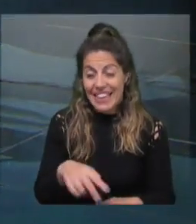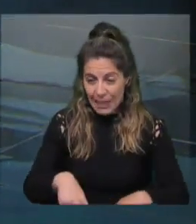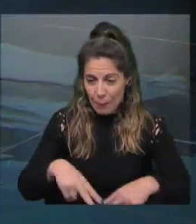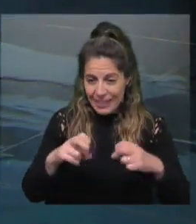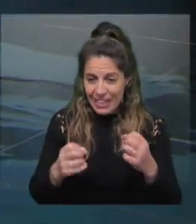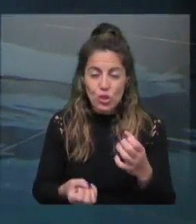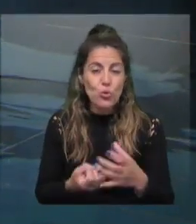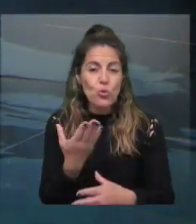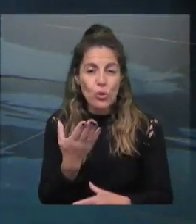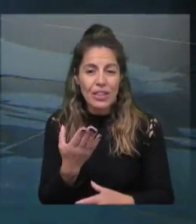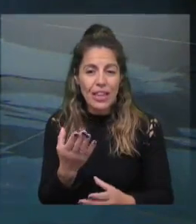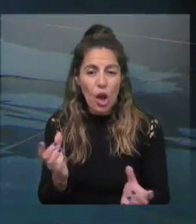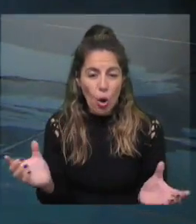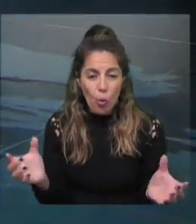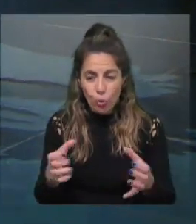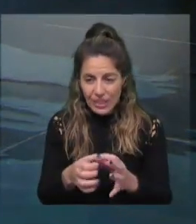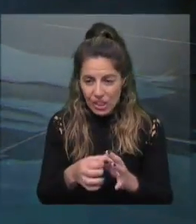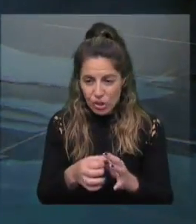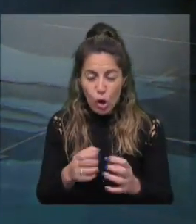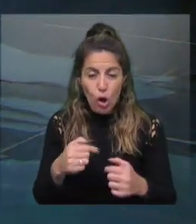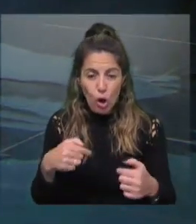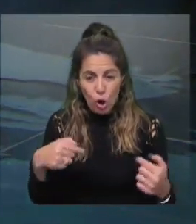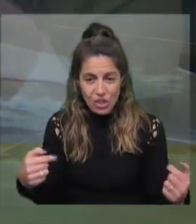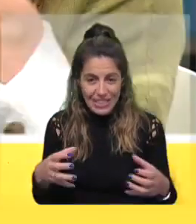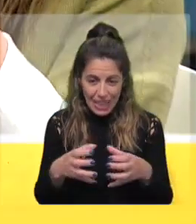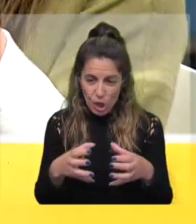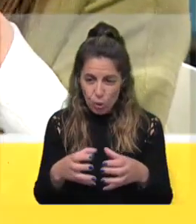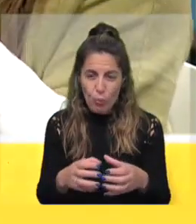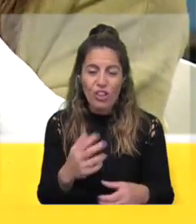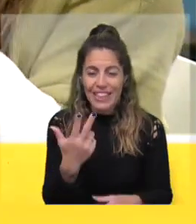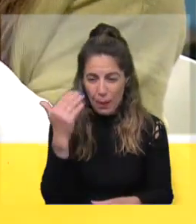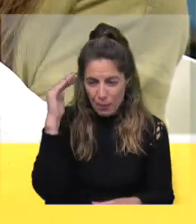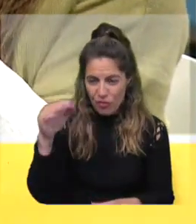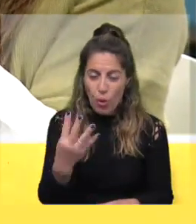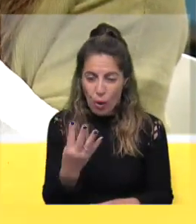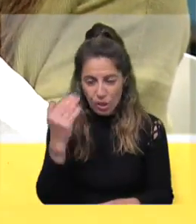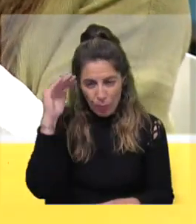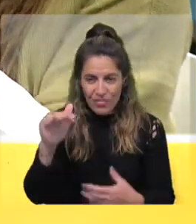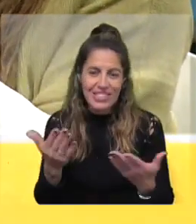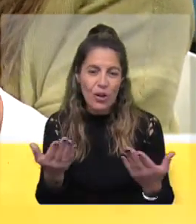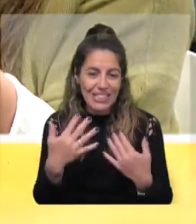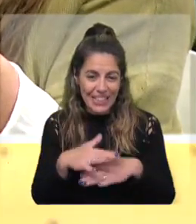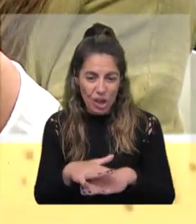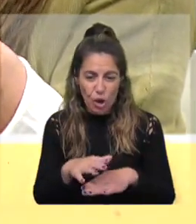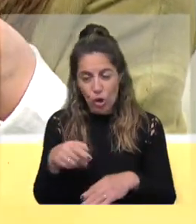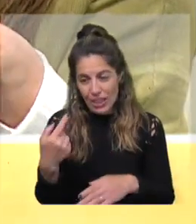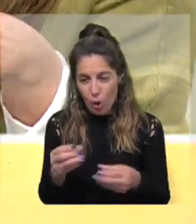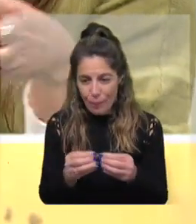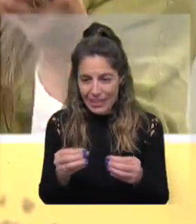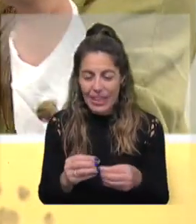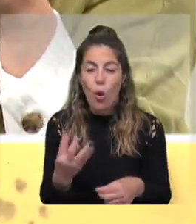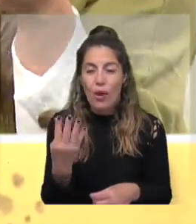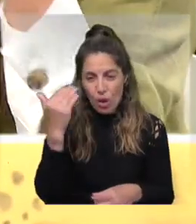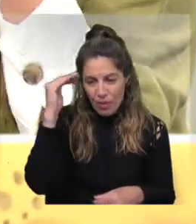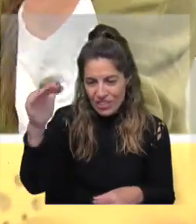surge como juntando varias líneas dentro del grupo. Nosotros somos tres profes, cuatro ahora, se integró Valentina. Somos cuatro